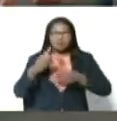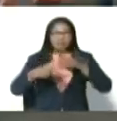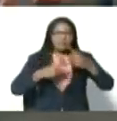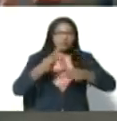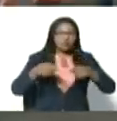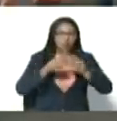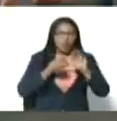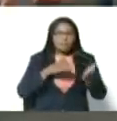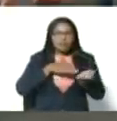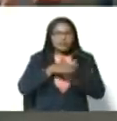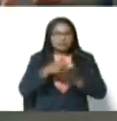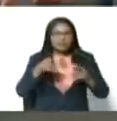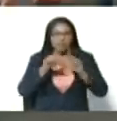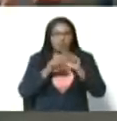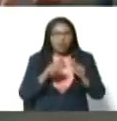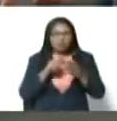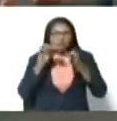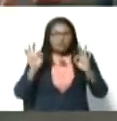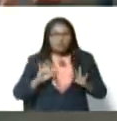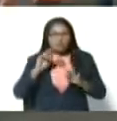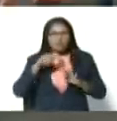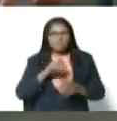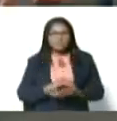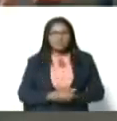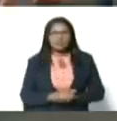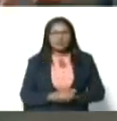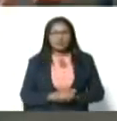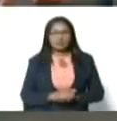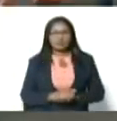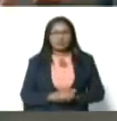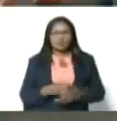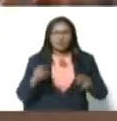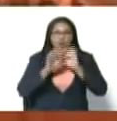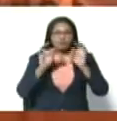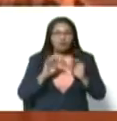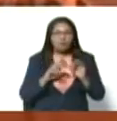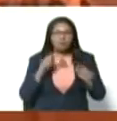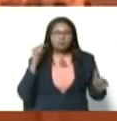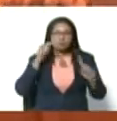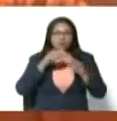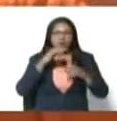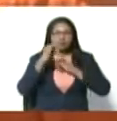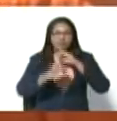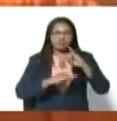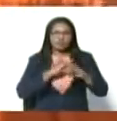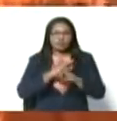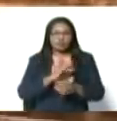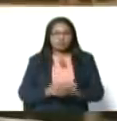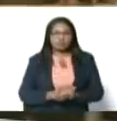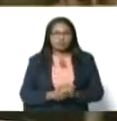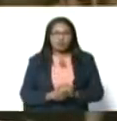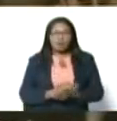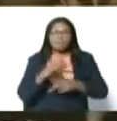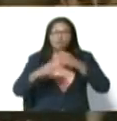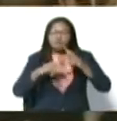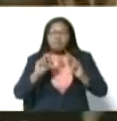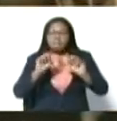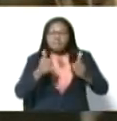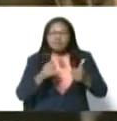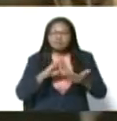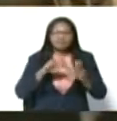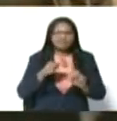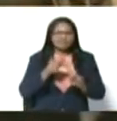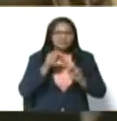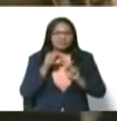y garantizar estándares de calidad apegados a normas internacionales. Nuestro proceso se inicia con la